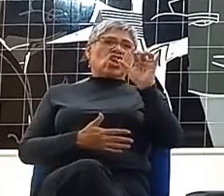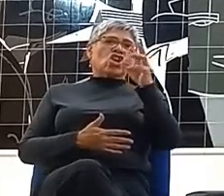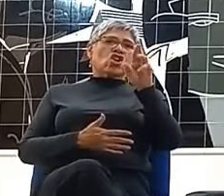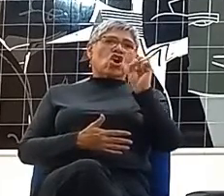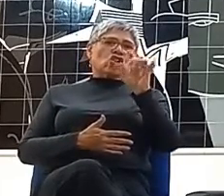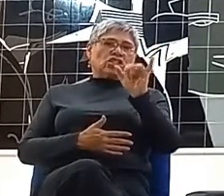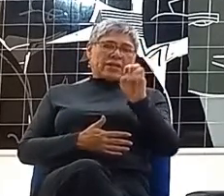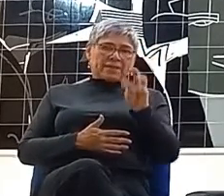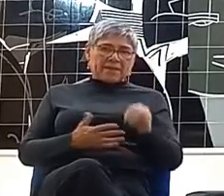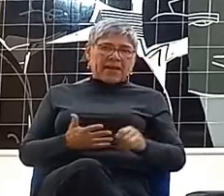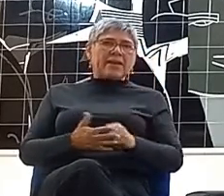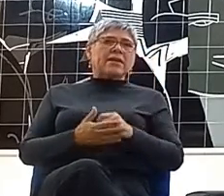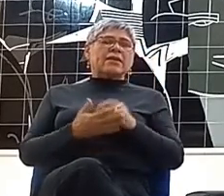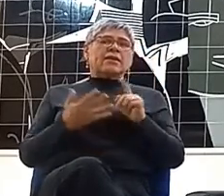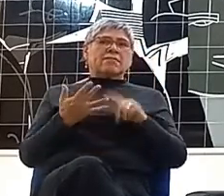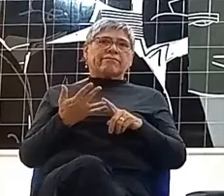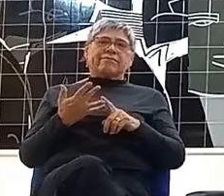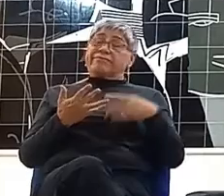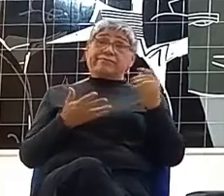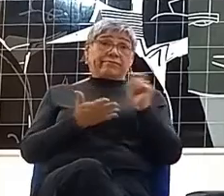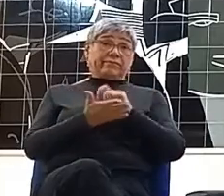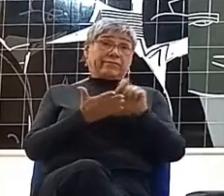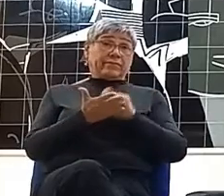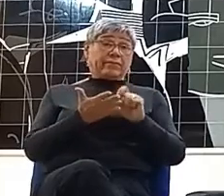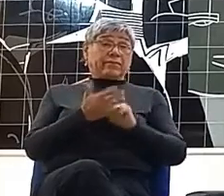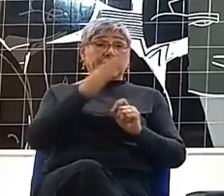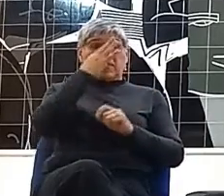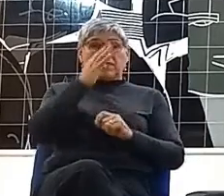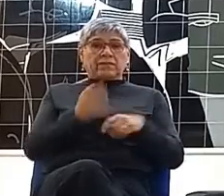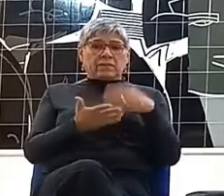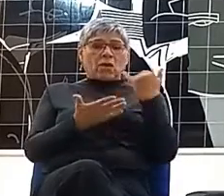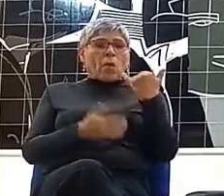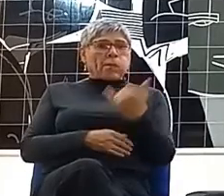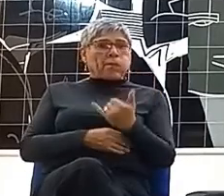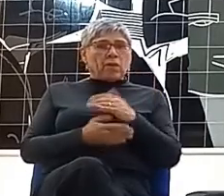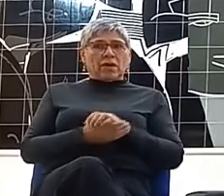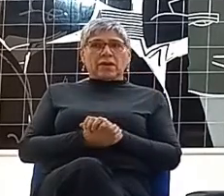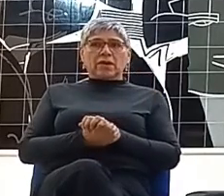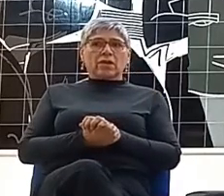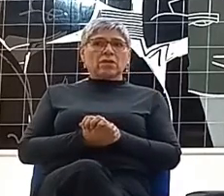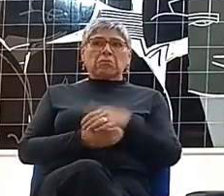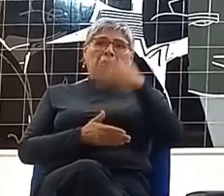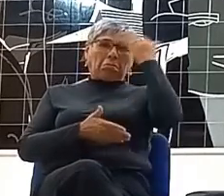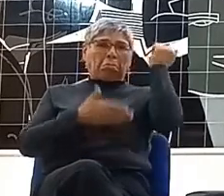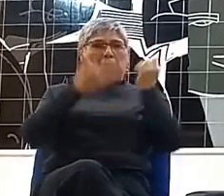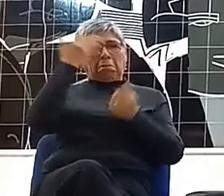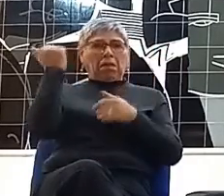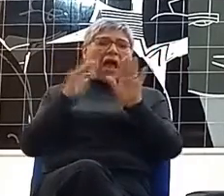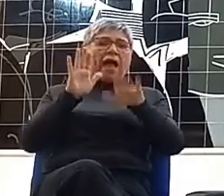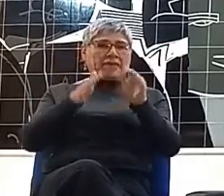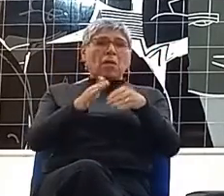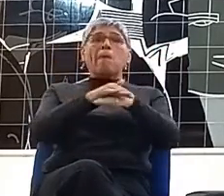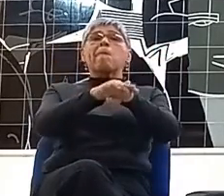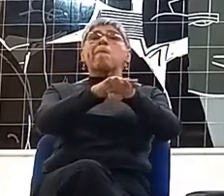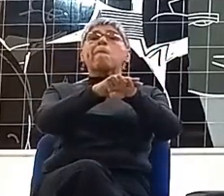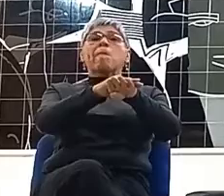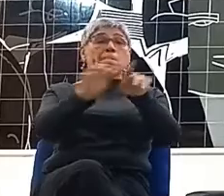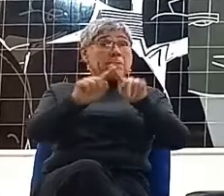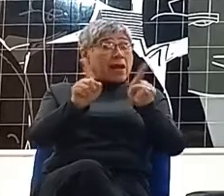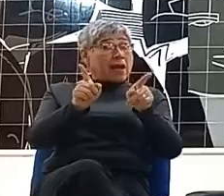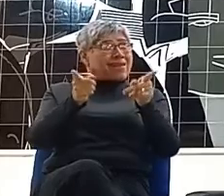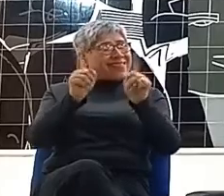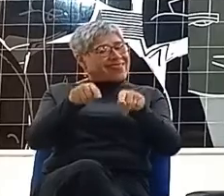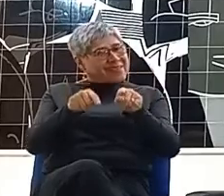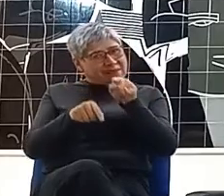Vidal, escritores que estaban allí muchas veces olvidados, pero es también el